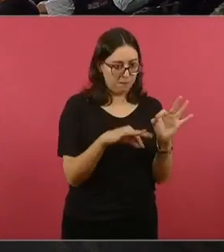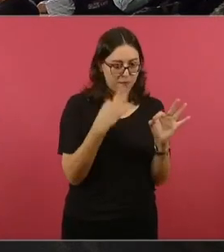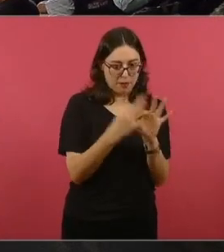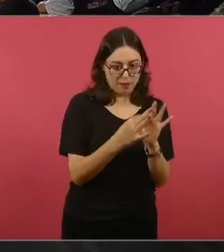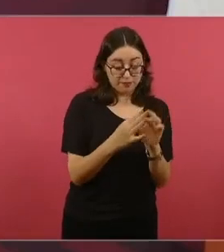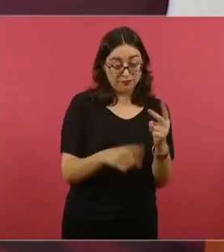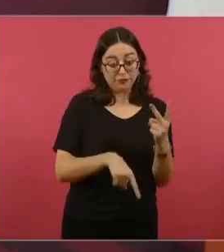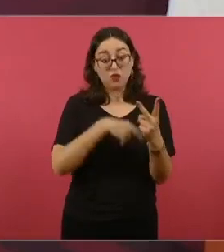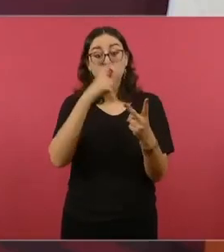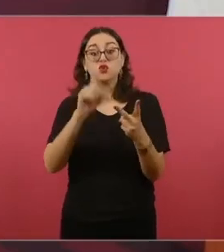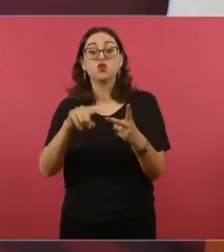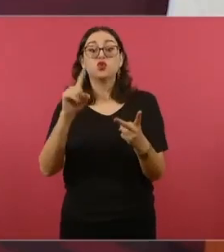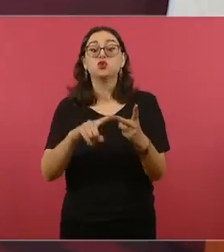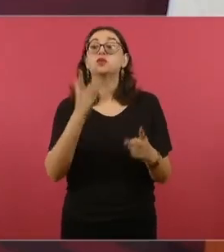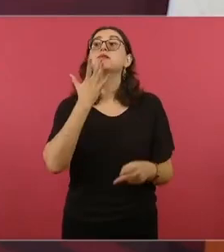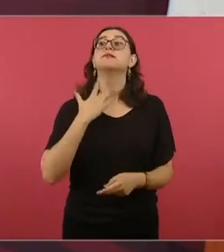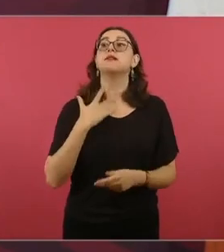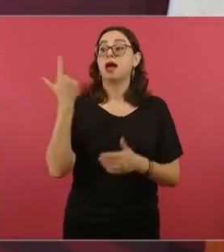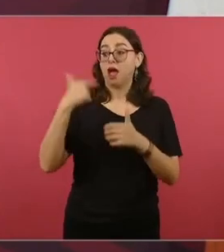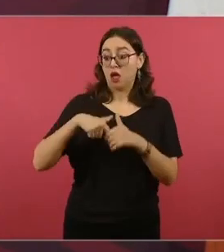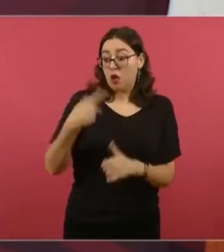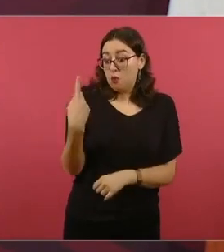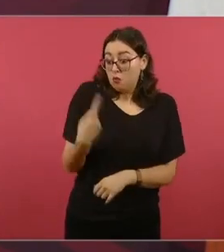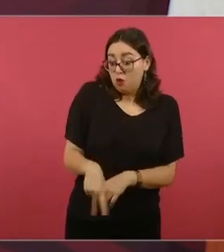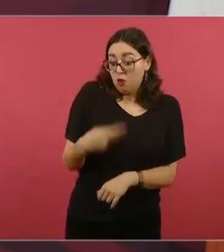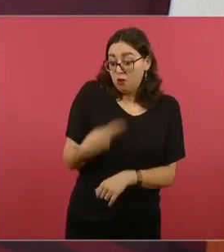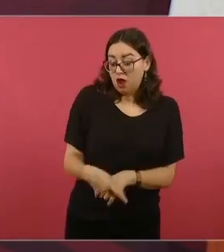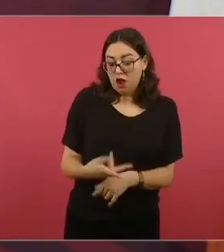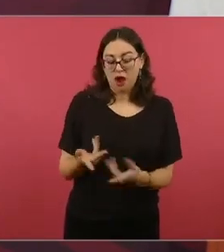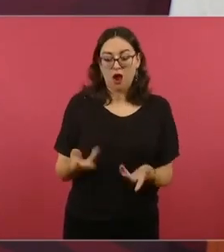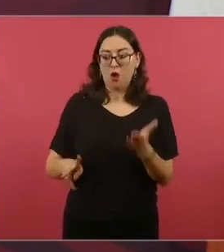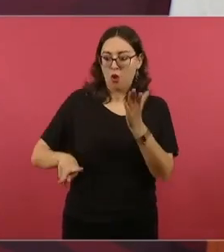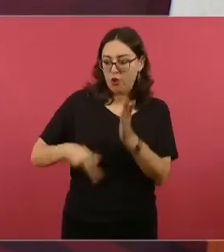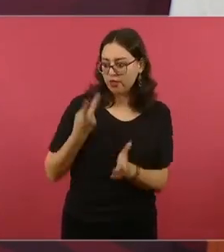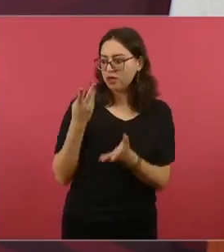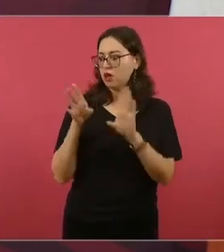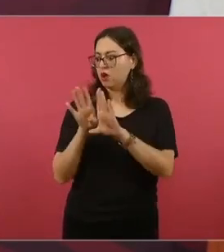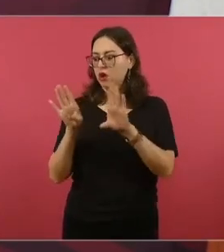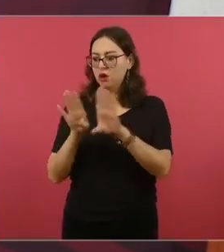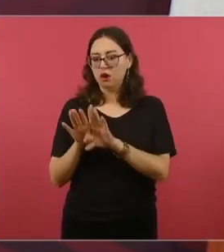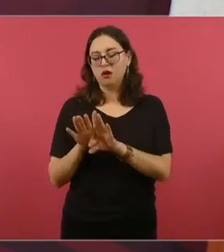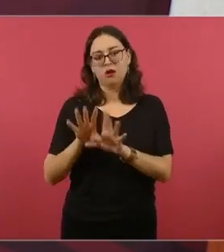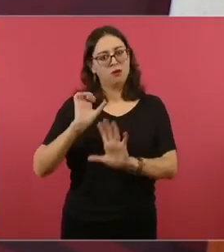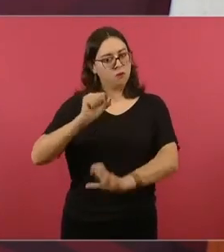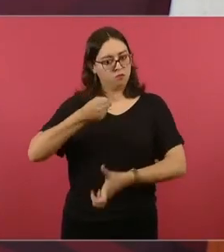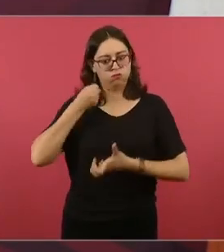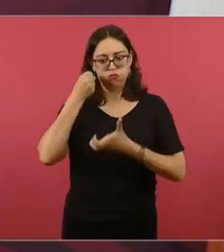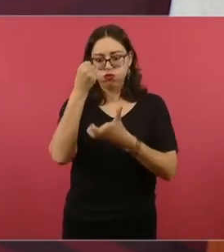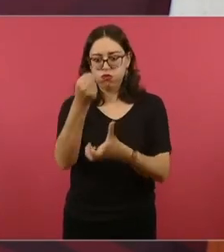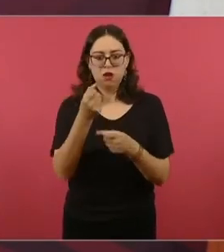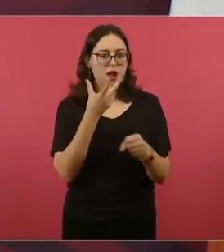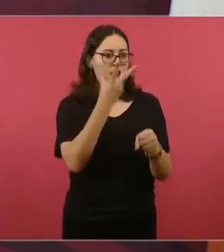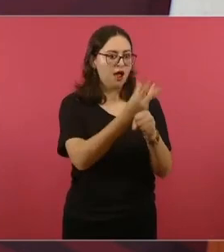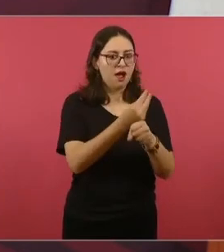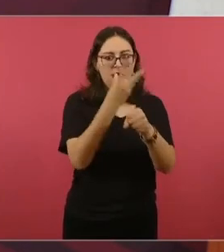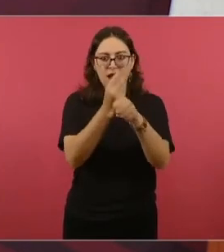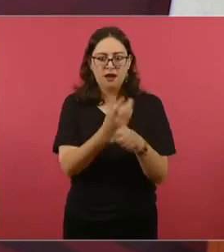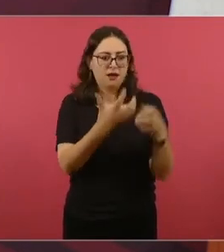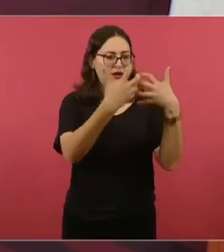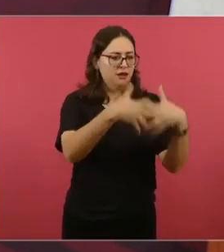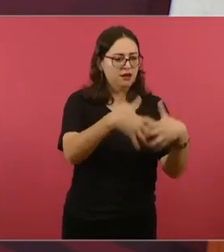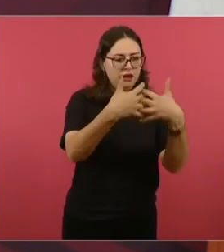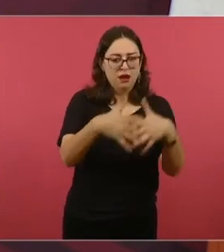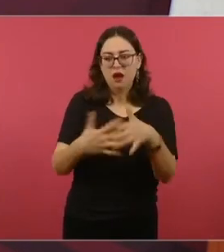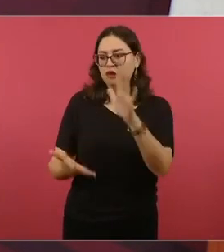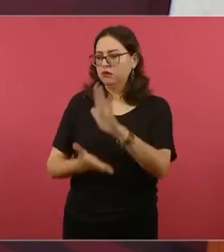se terminó la refinería de Dos Bocas, se compró la refinería de Deer Park,